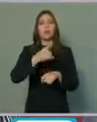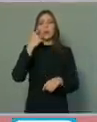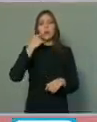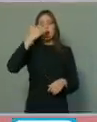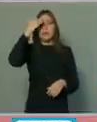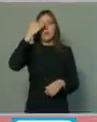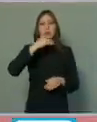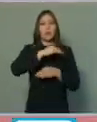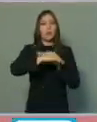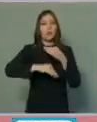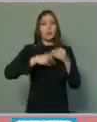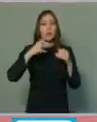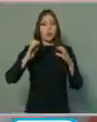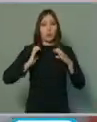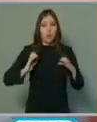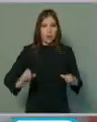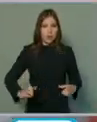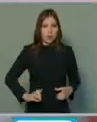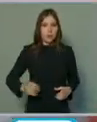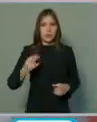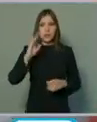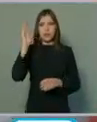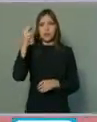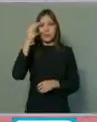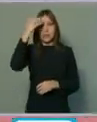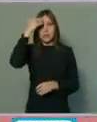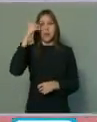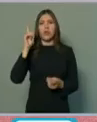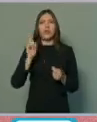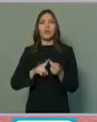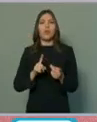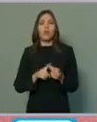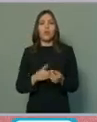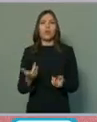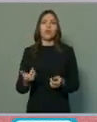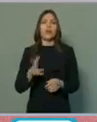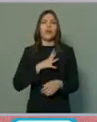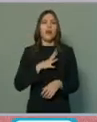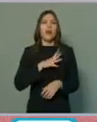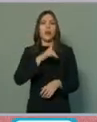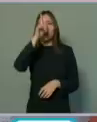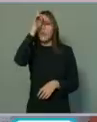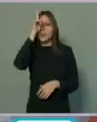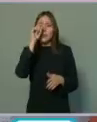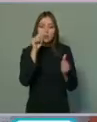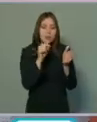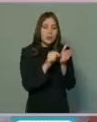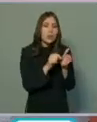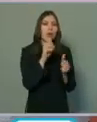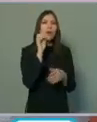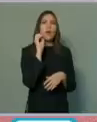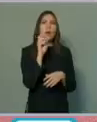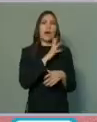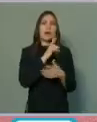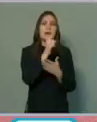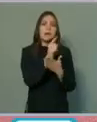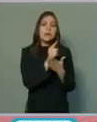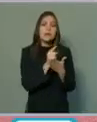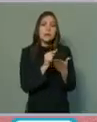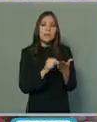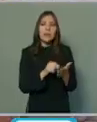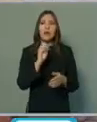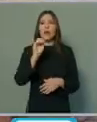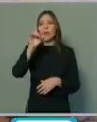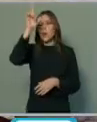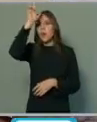todo tu mapa erótico, recordar dónde tienes una pequita, dónde hay una cicatriz, dónde está esa arruguita,